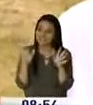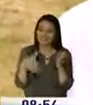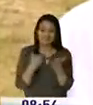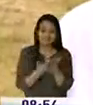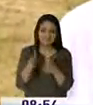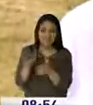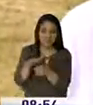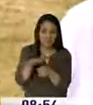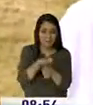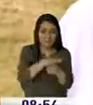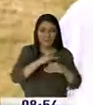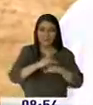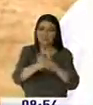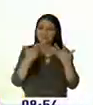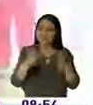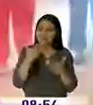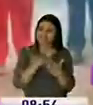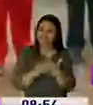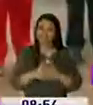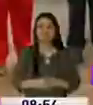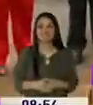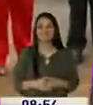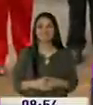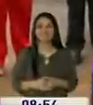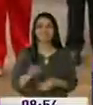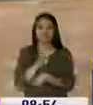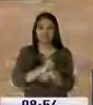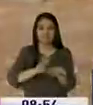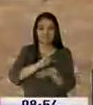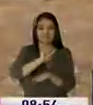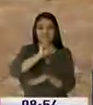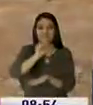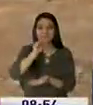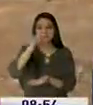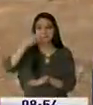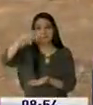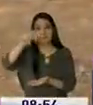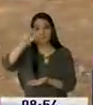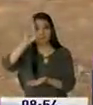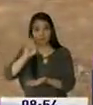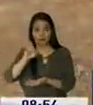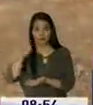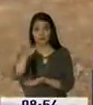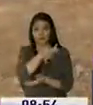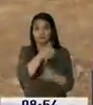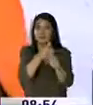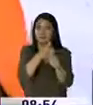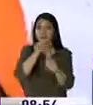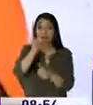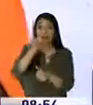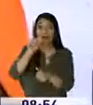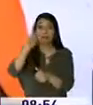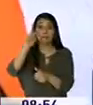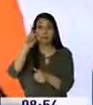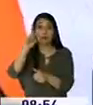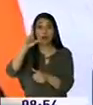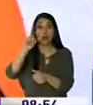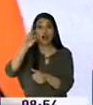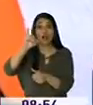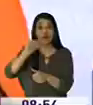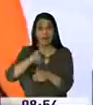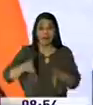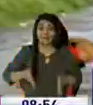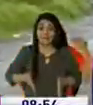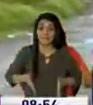bacheo correspondiente, estamos muy agradecidos. Los moradores del barrio San Pedro, cerca del sector de Alma Lojana, también lograron que el trazado vial de su